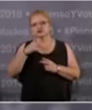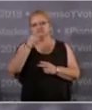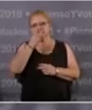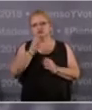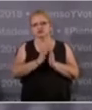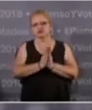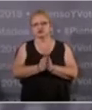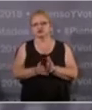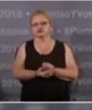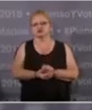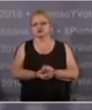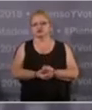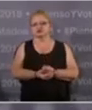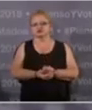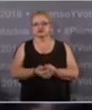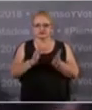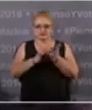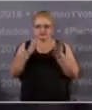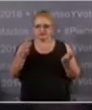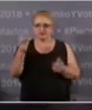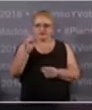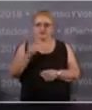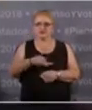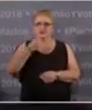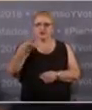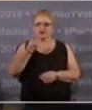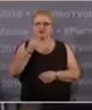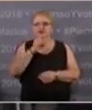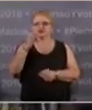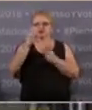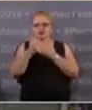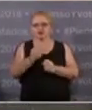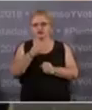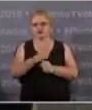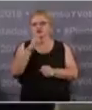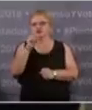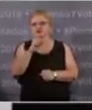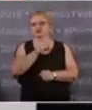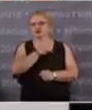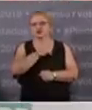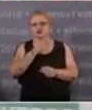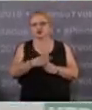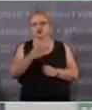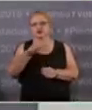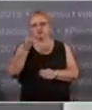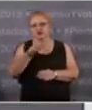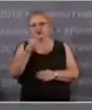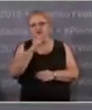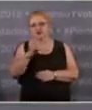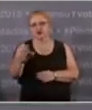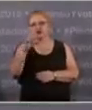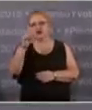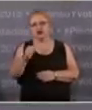favor. Gracias. Cuando hablamos de seguridad, no solamente hablamos de